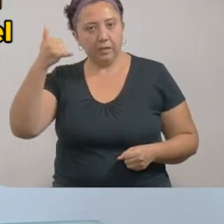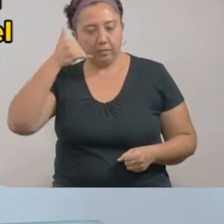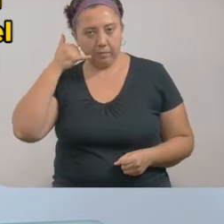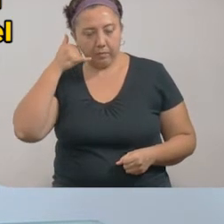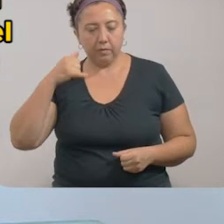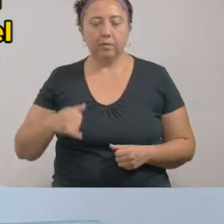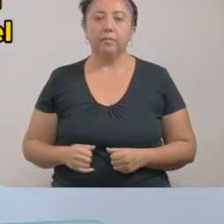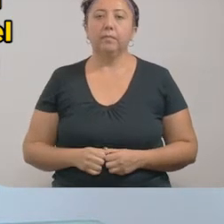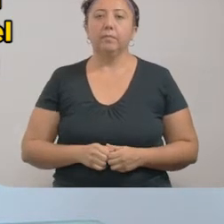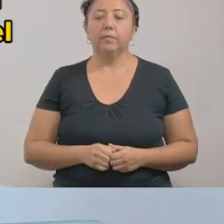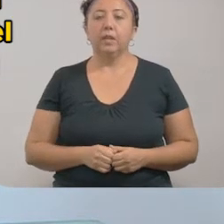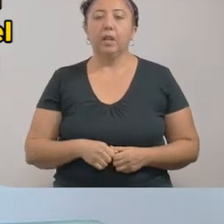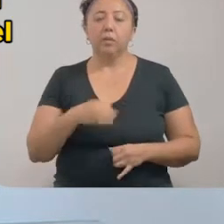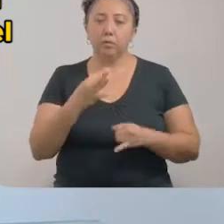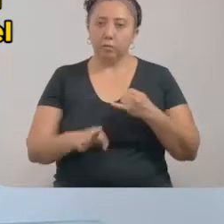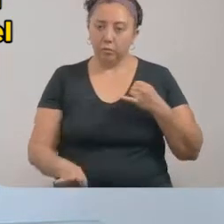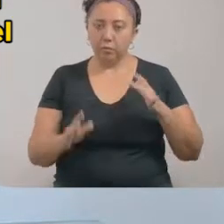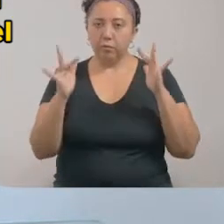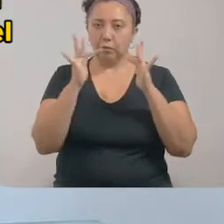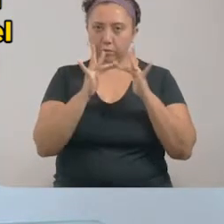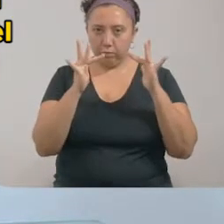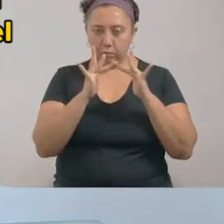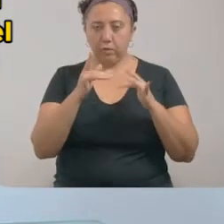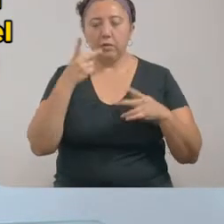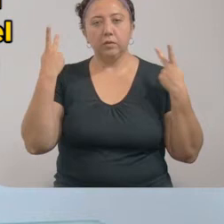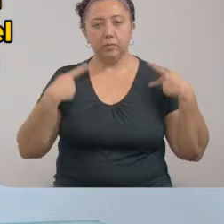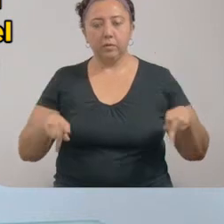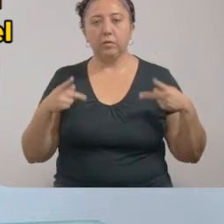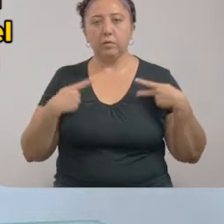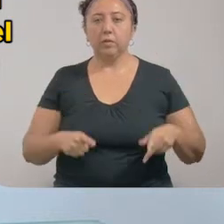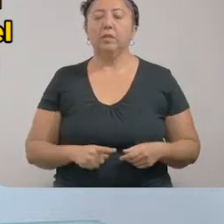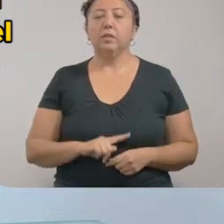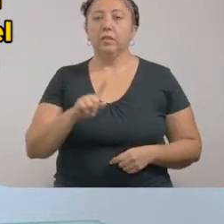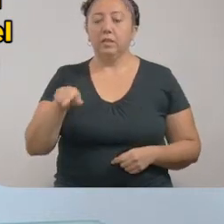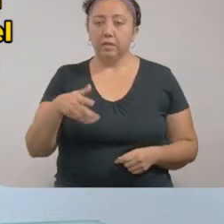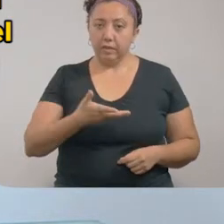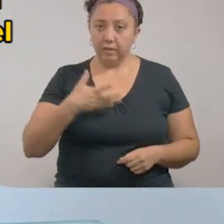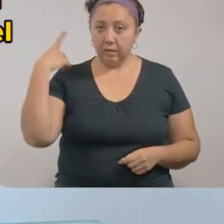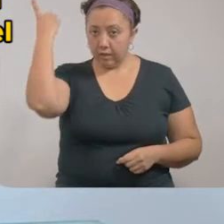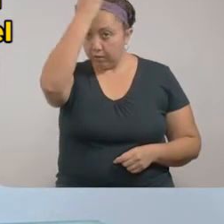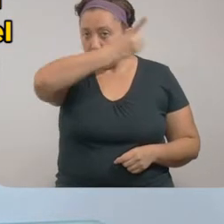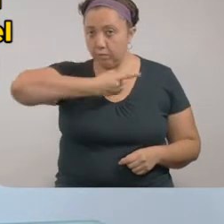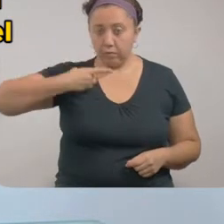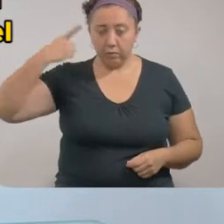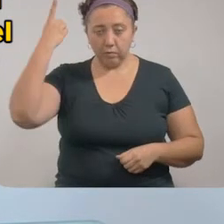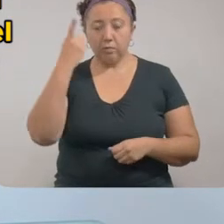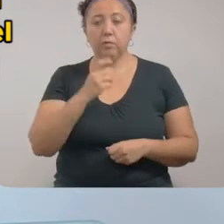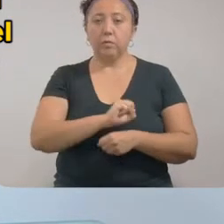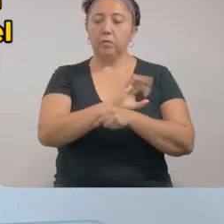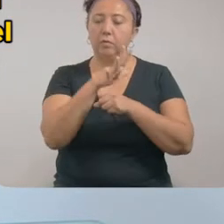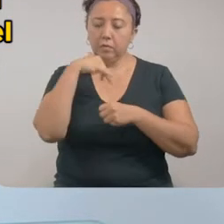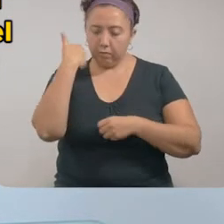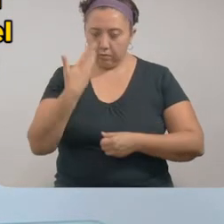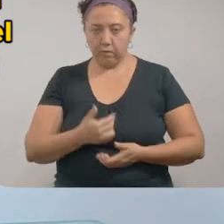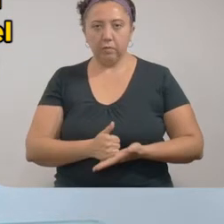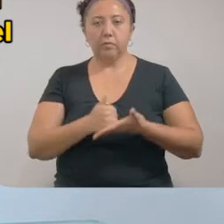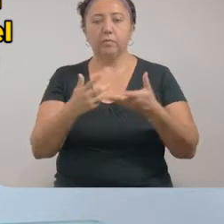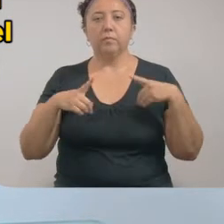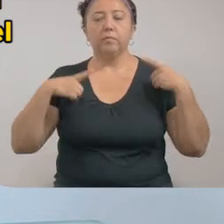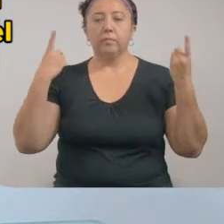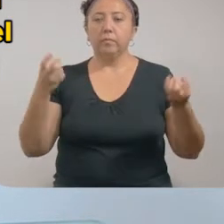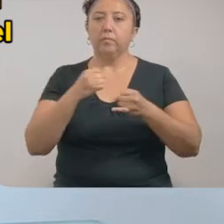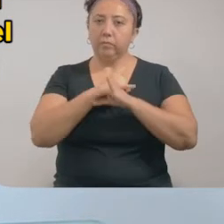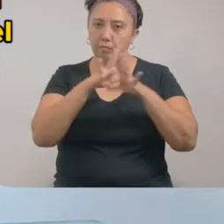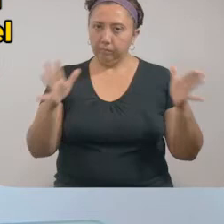telefónicas a los últimos contactos de las personas que al ser diagnosticadas con coronavirus deseen cooperar proporcionando